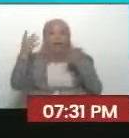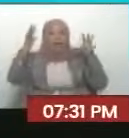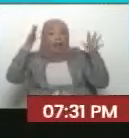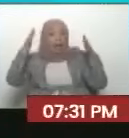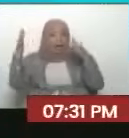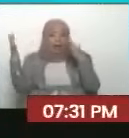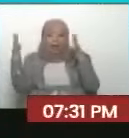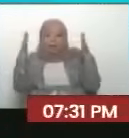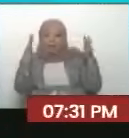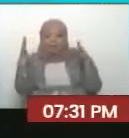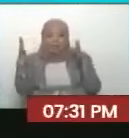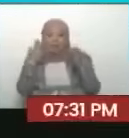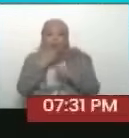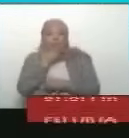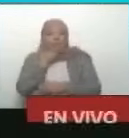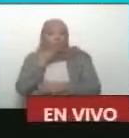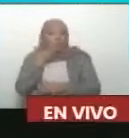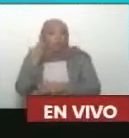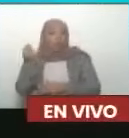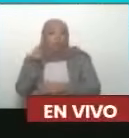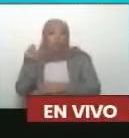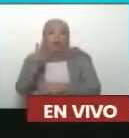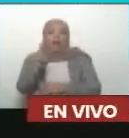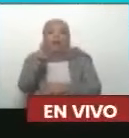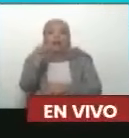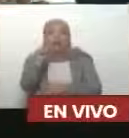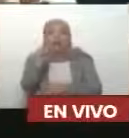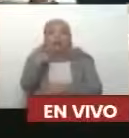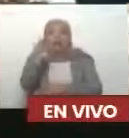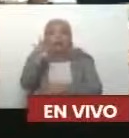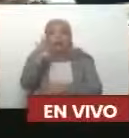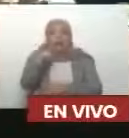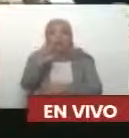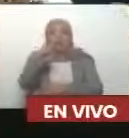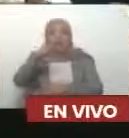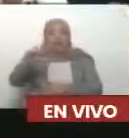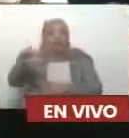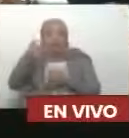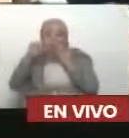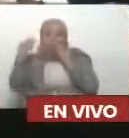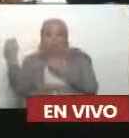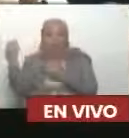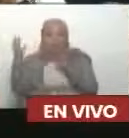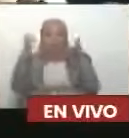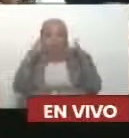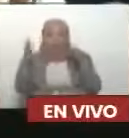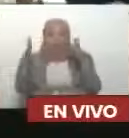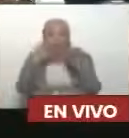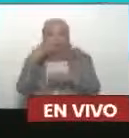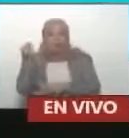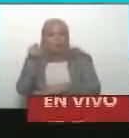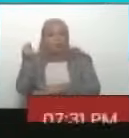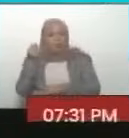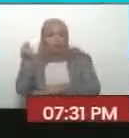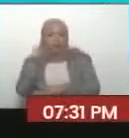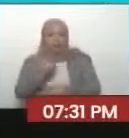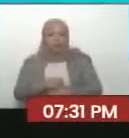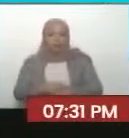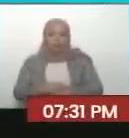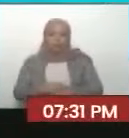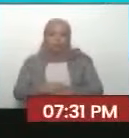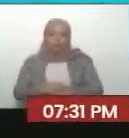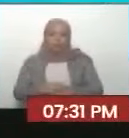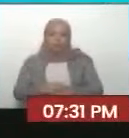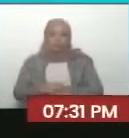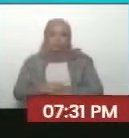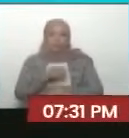Joven. Nuestro joven alcalde de Maracay. Un muchacho. El